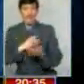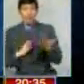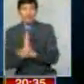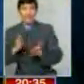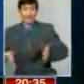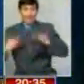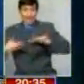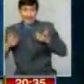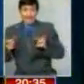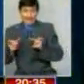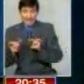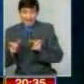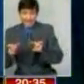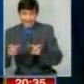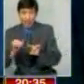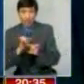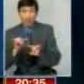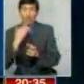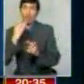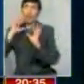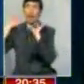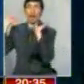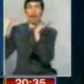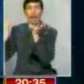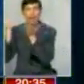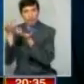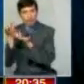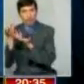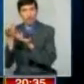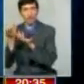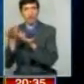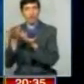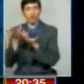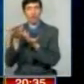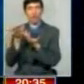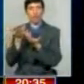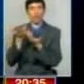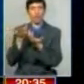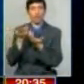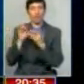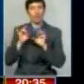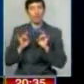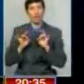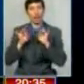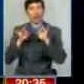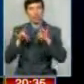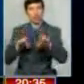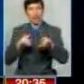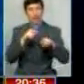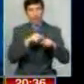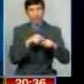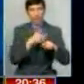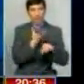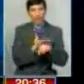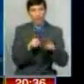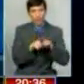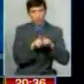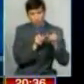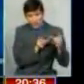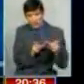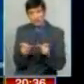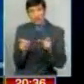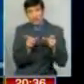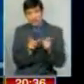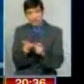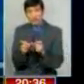y costó por el tema del clima y el tema también de que Australia amenazaba con